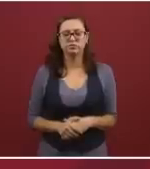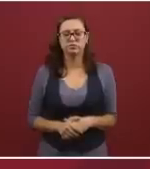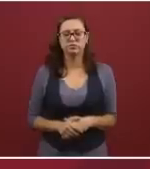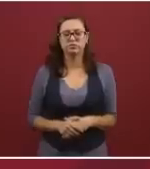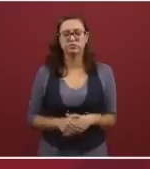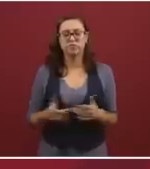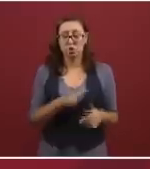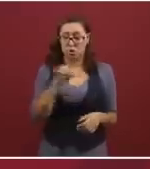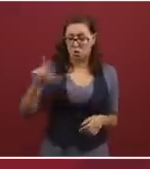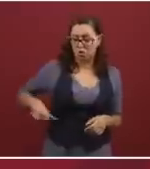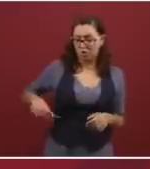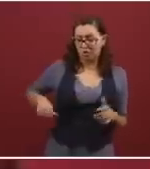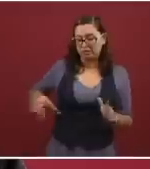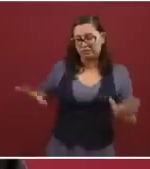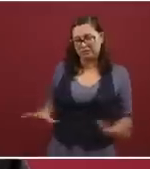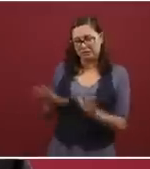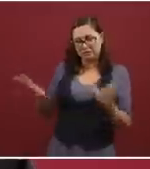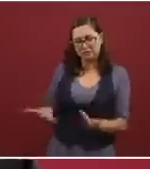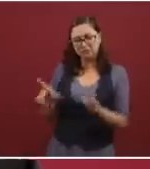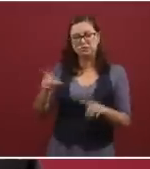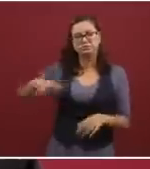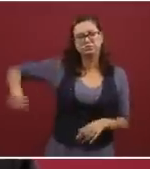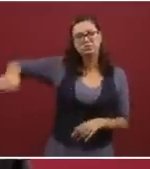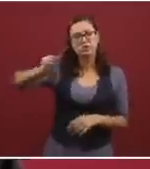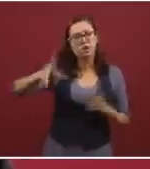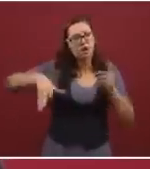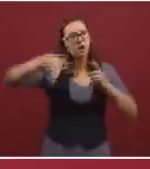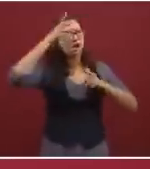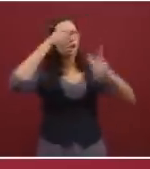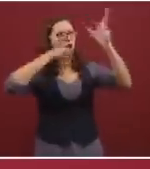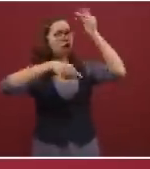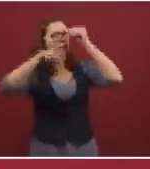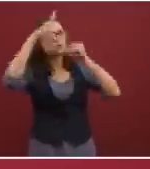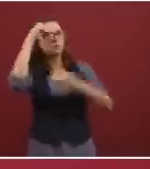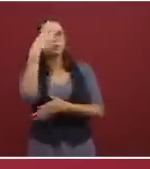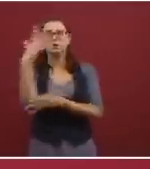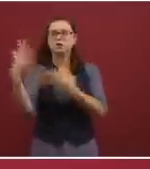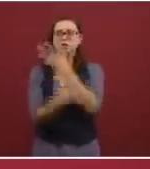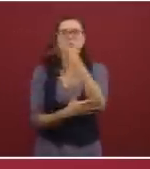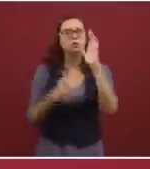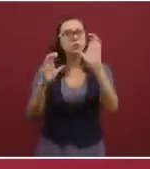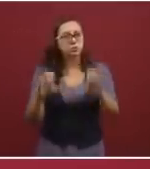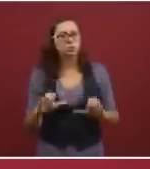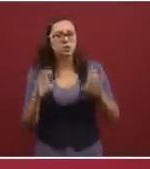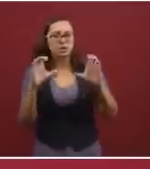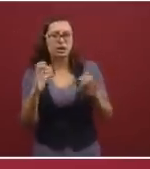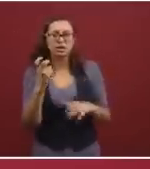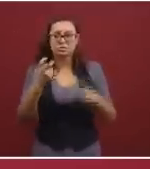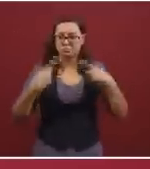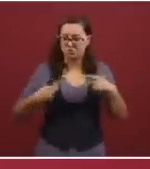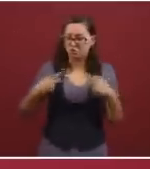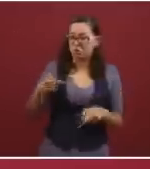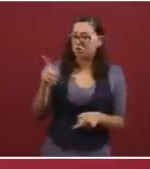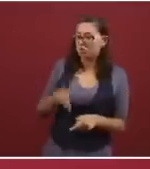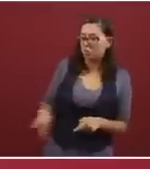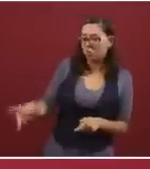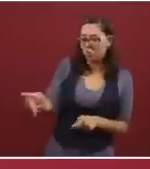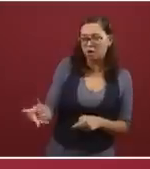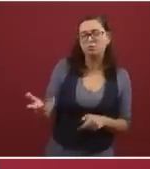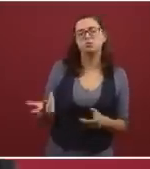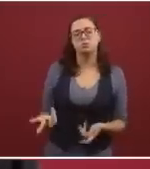solo al gobierno. Eso tuvo que ver con la gente, con el pueblo, con